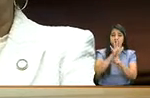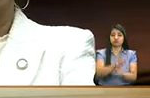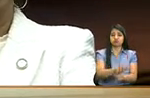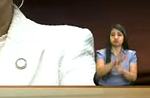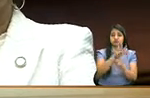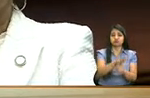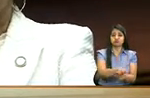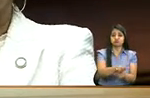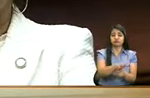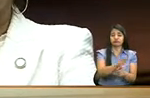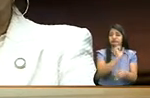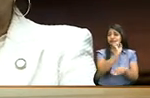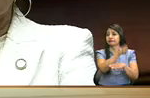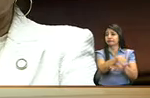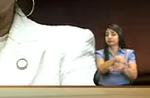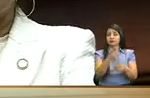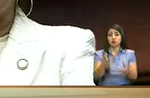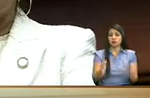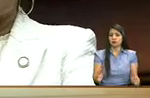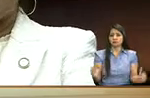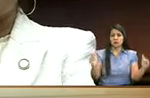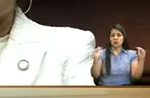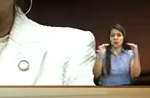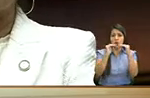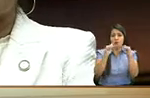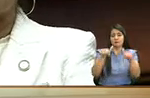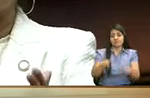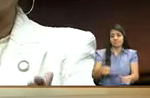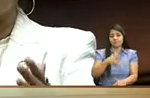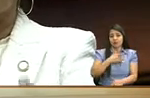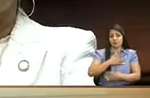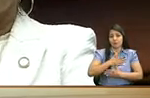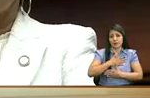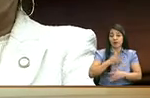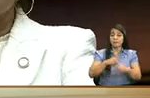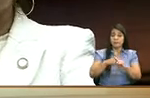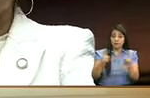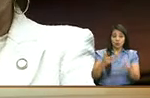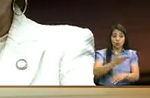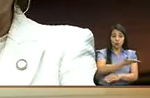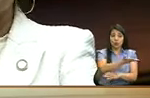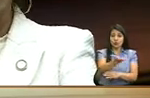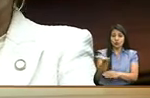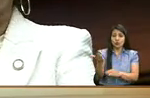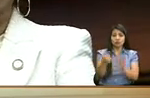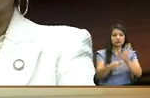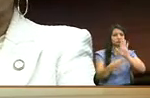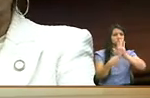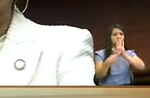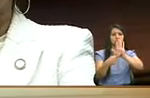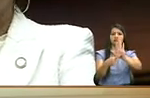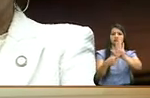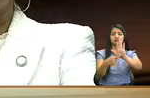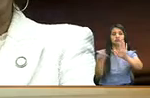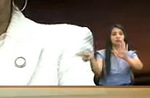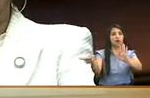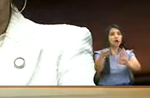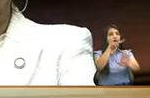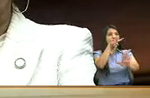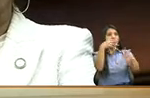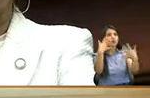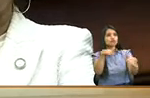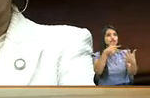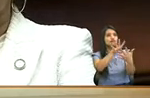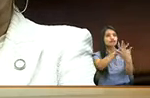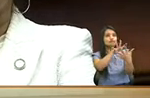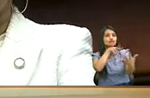discriminación e inequidades. Ahora ustedes son un ejemplo a seguir para